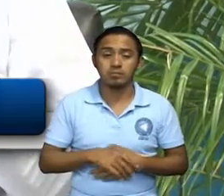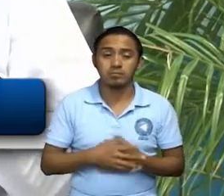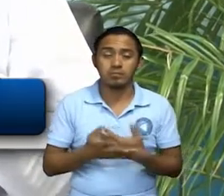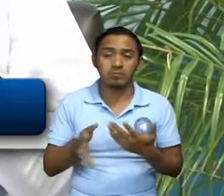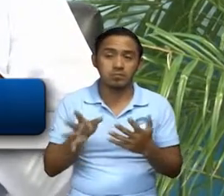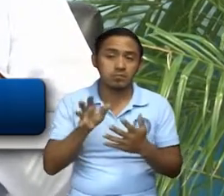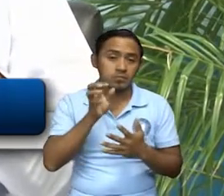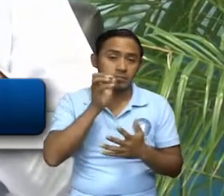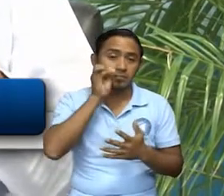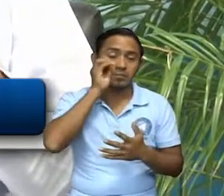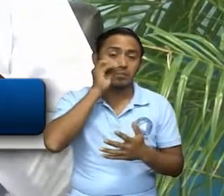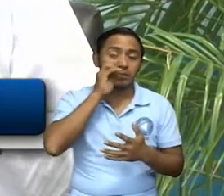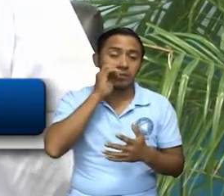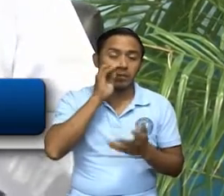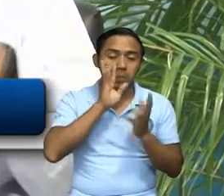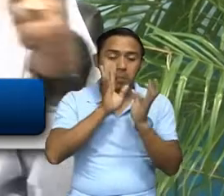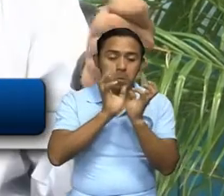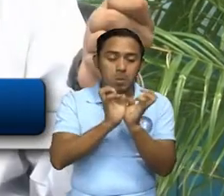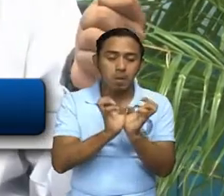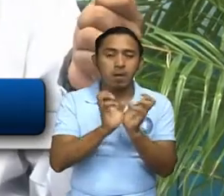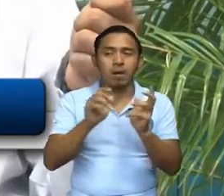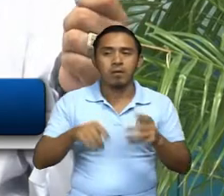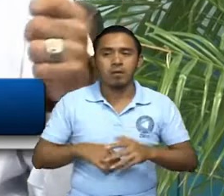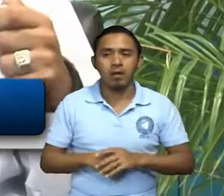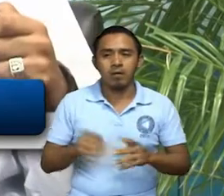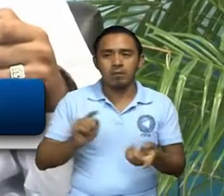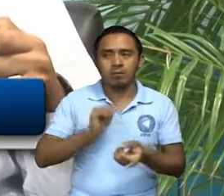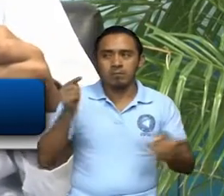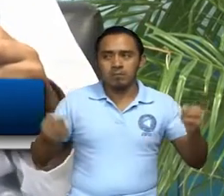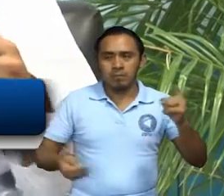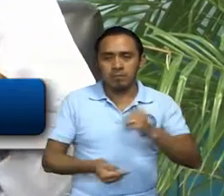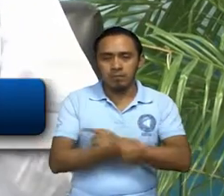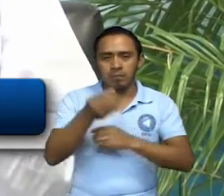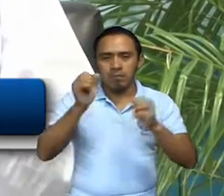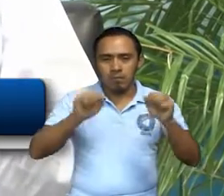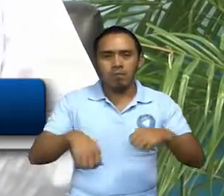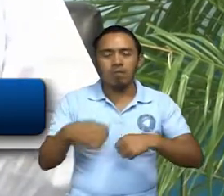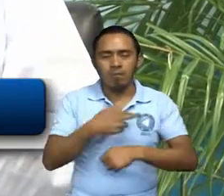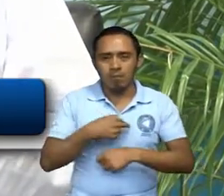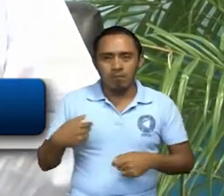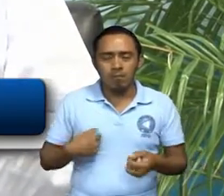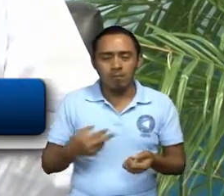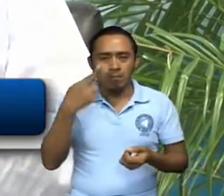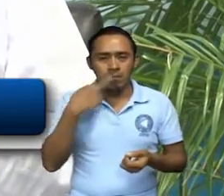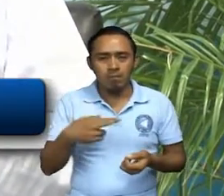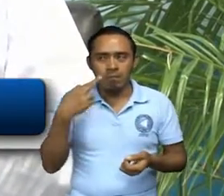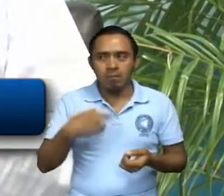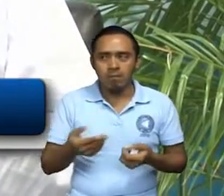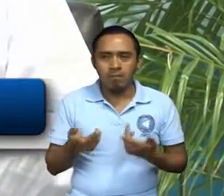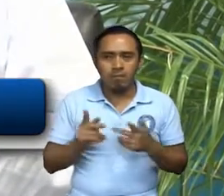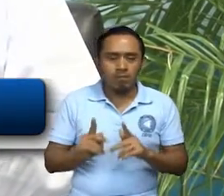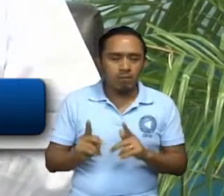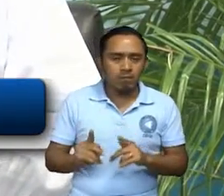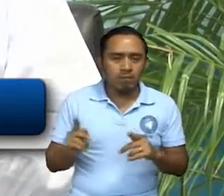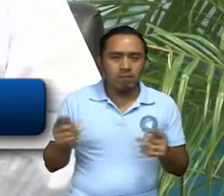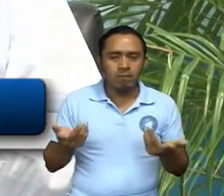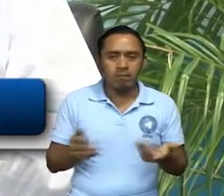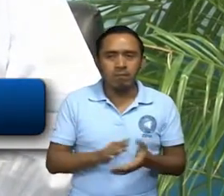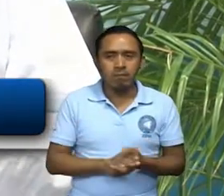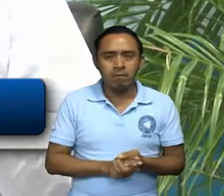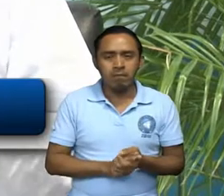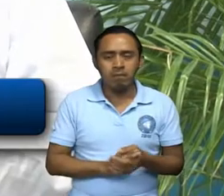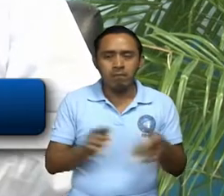resequedad de la mucosa. Ya cuando hacemos lo que es el intercambio, eso nos puede causar sangrado. Por eso generalmente las personas que viven en lugares